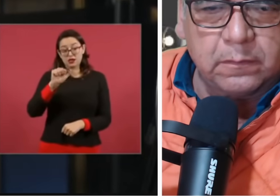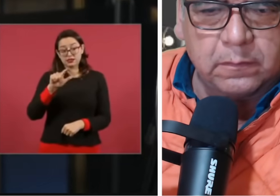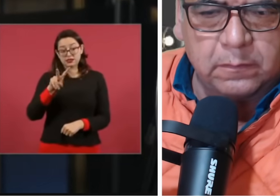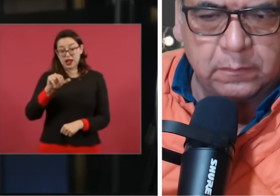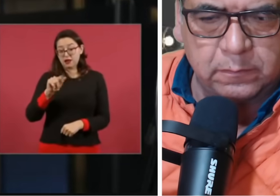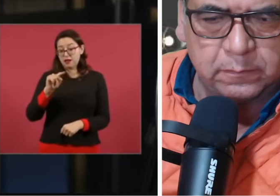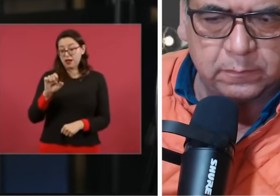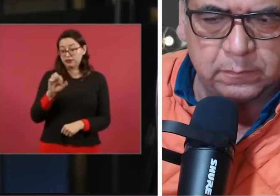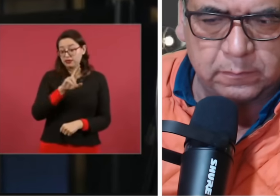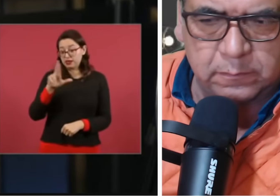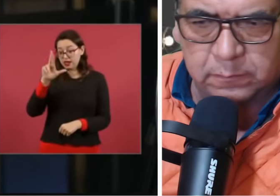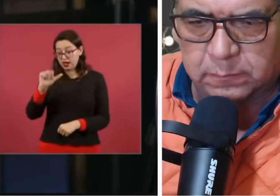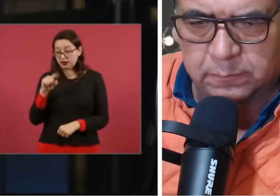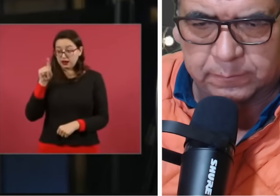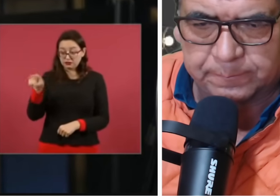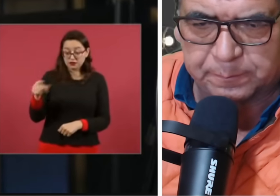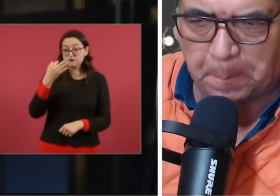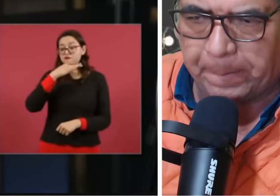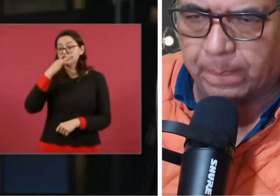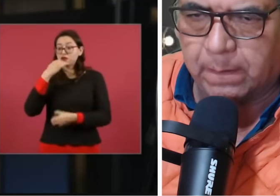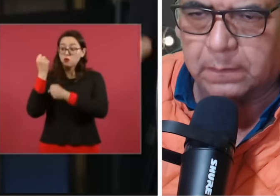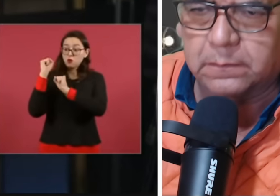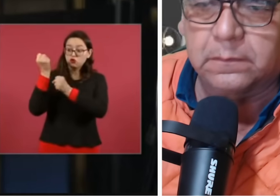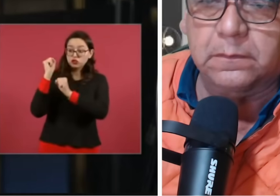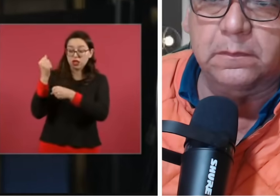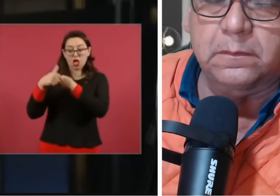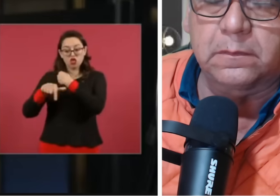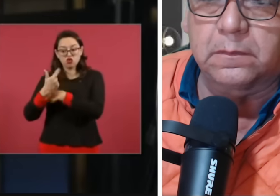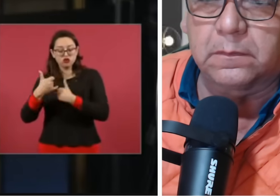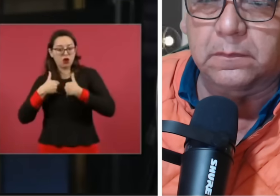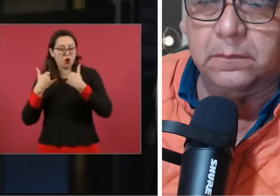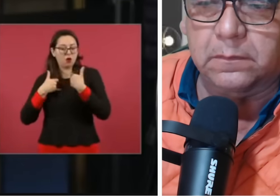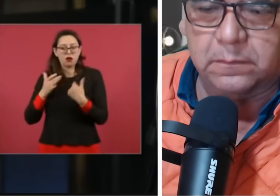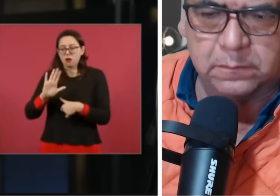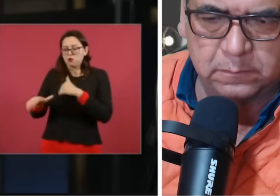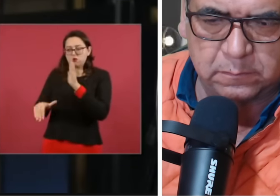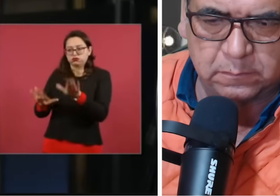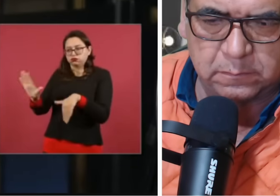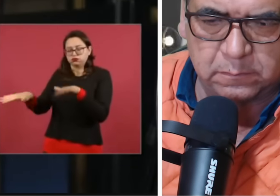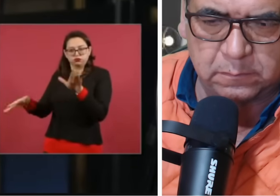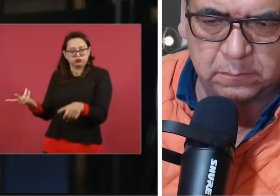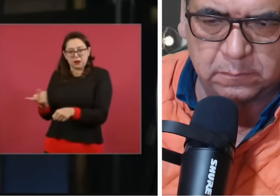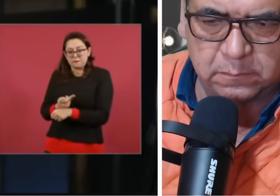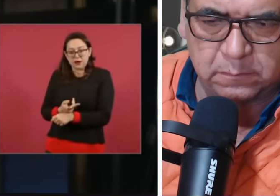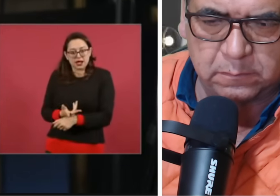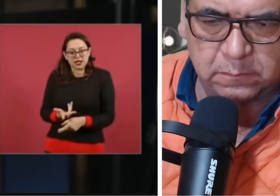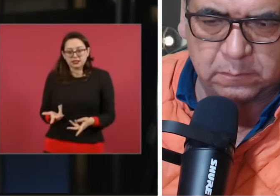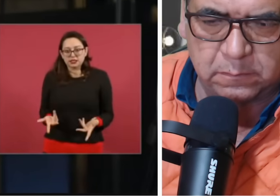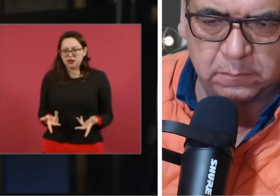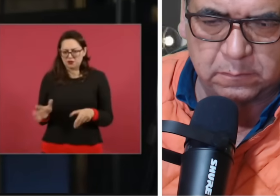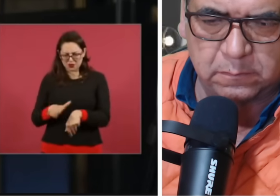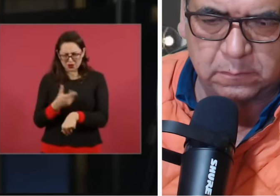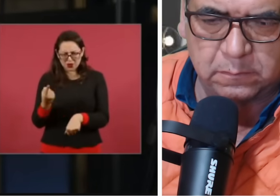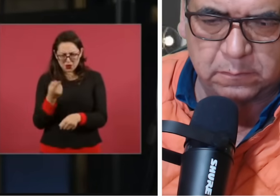12 jóvenes, estaban en una posada. ¿Cuál era el perfil de estos jóvenes? Si se sabe el grupo criminal